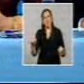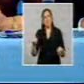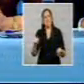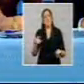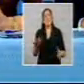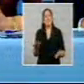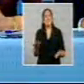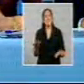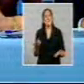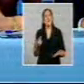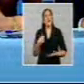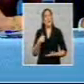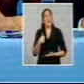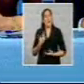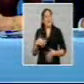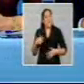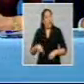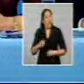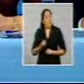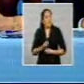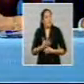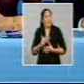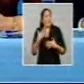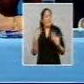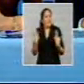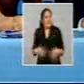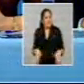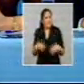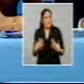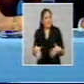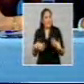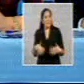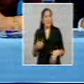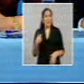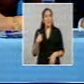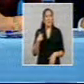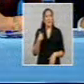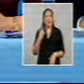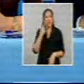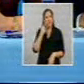muy emocionalmente hoy. Yo la conozco